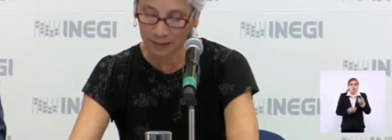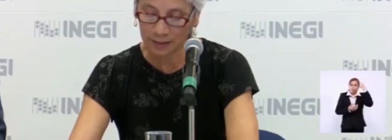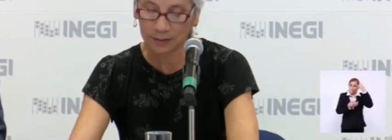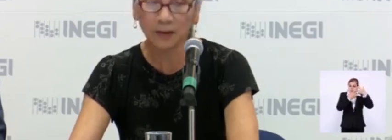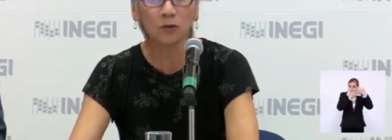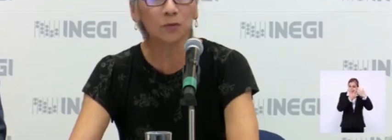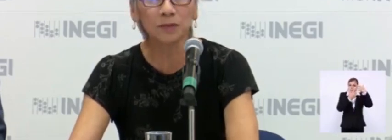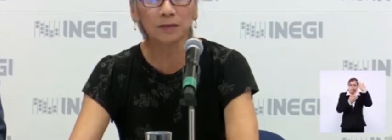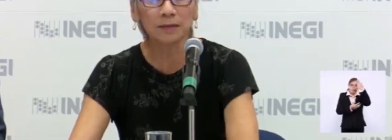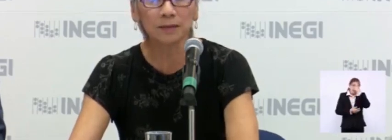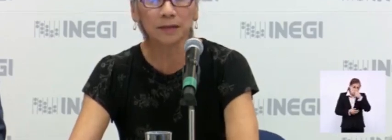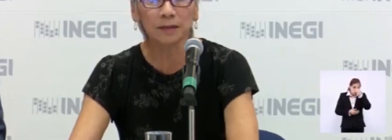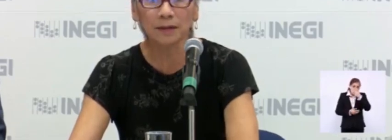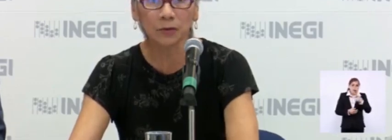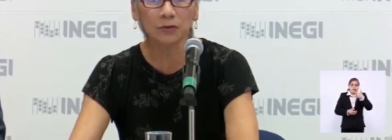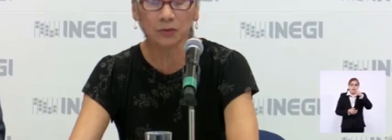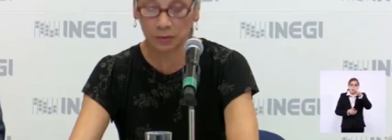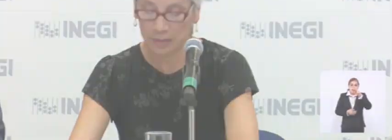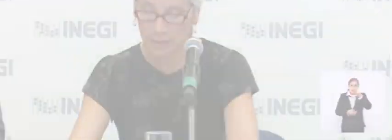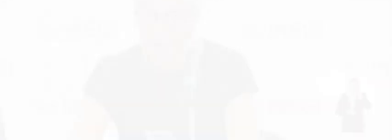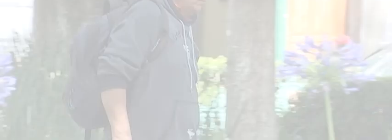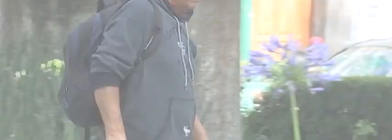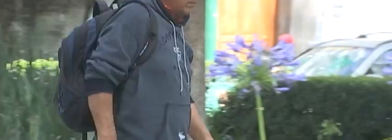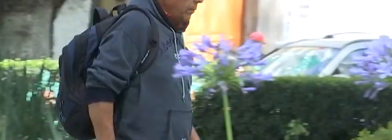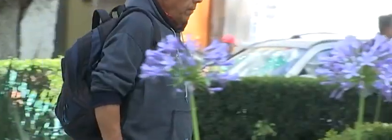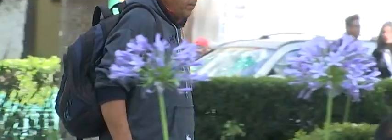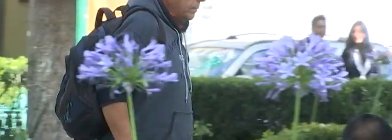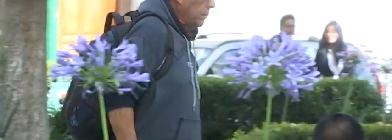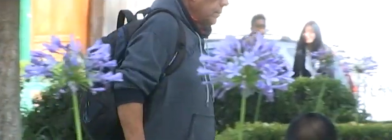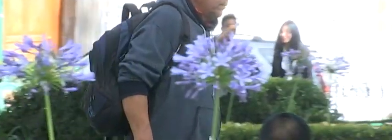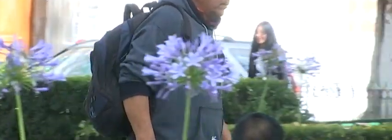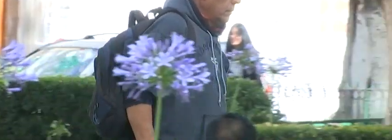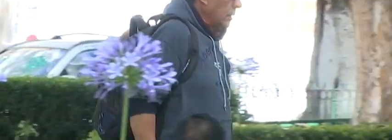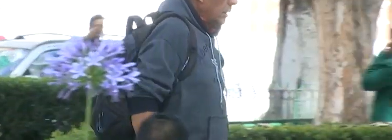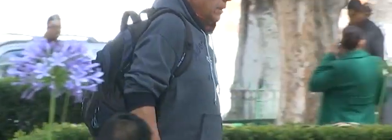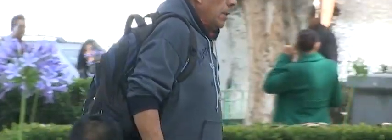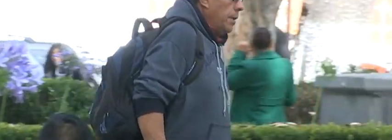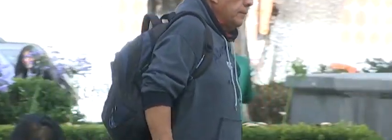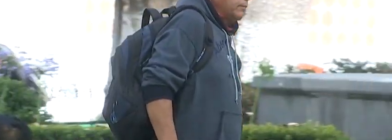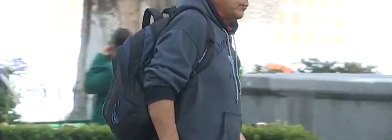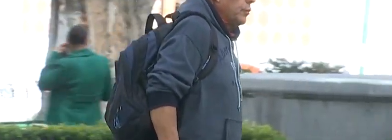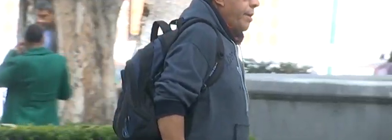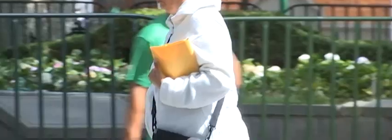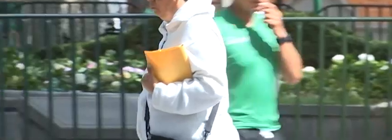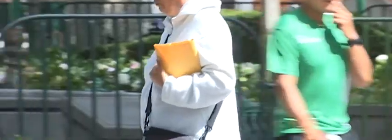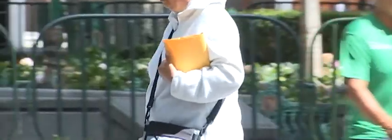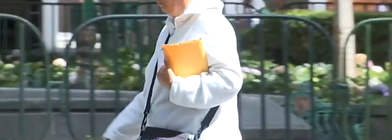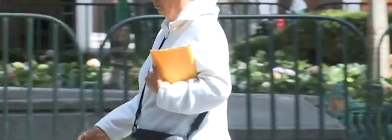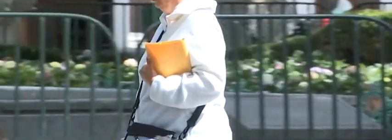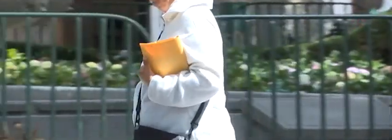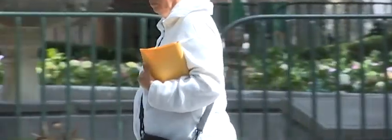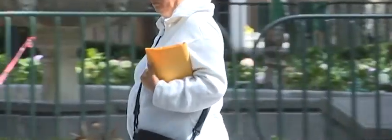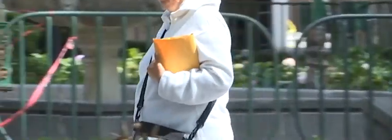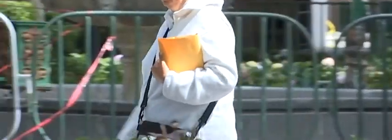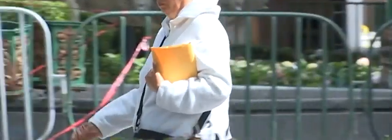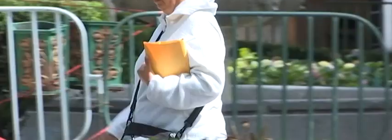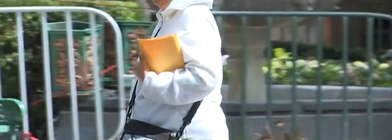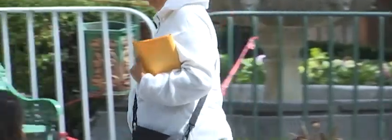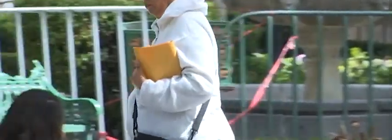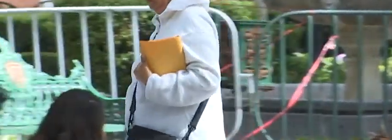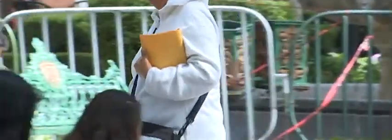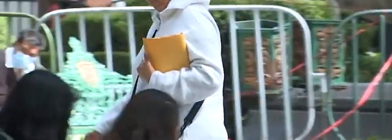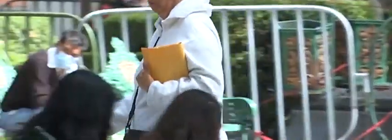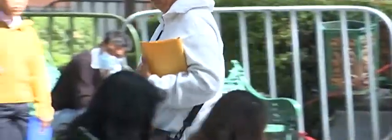geriatras y economistas entre otros en un esfuerzo para obtener una visión aún más profunda de la salud mental